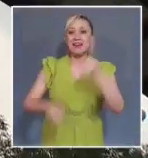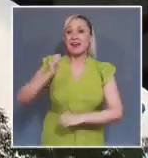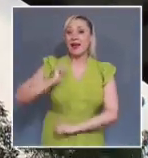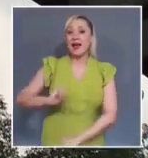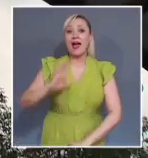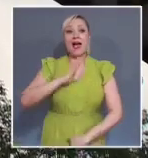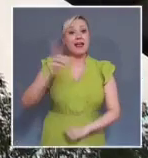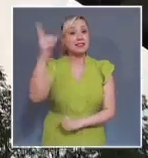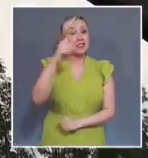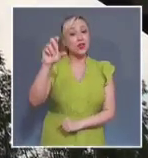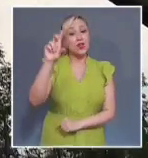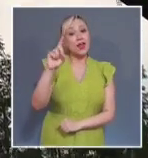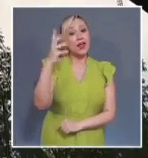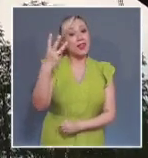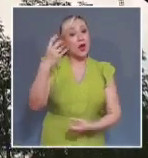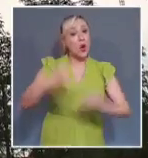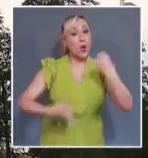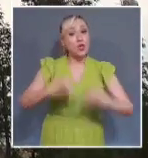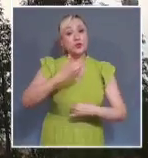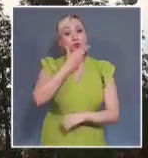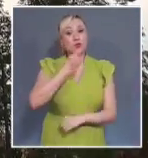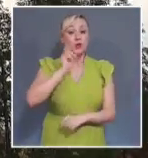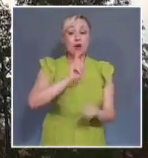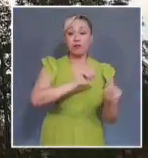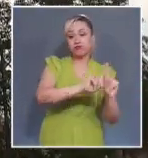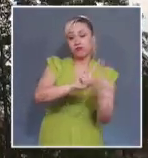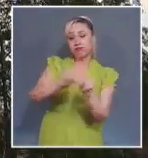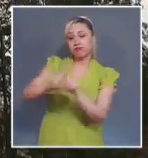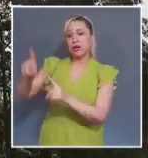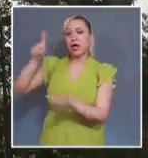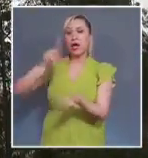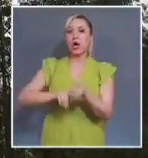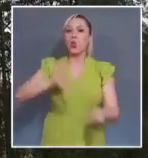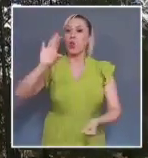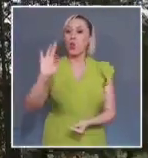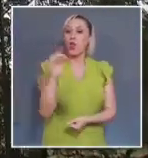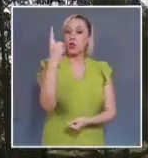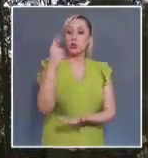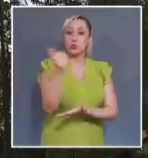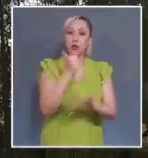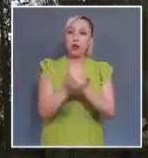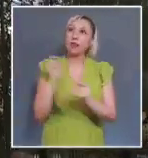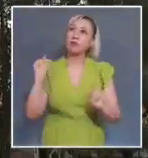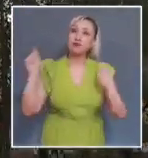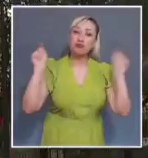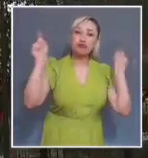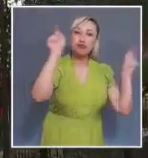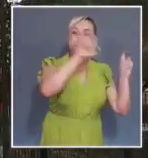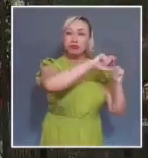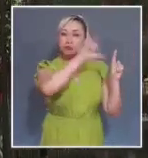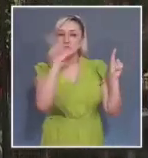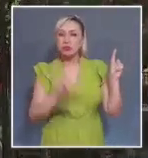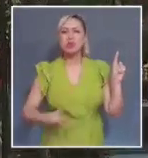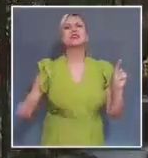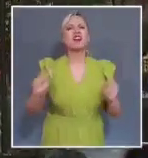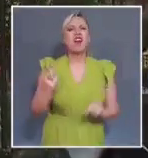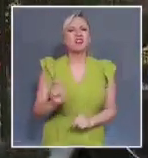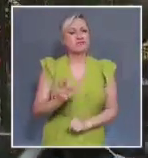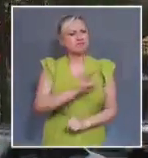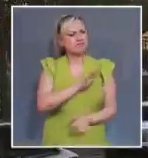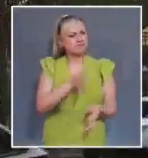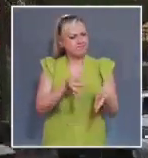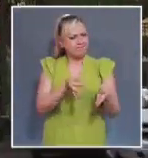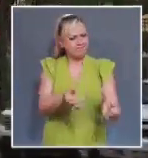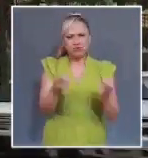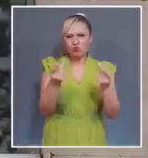133 juezas y jueces que en 41 ciudades del país imparten justicia de calidad, efectiva, pronta y